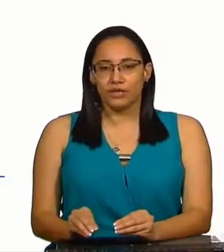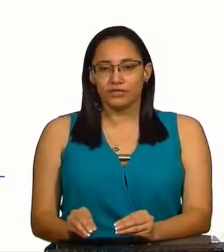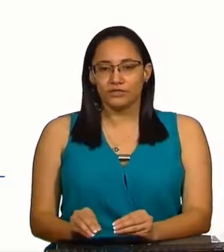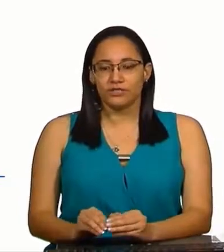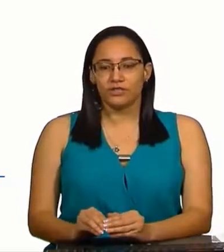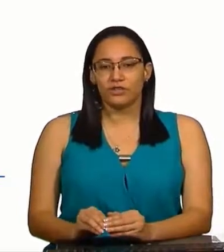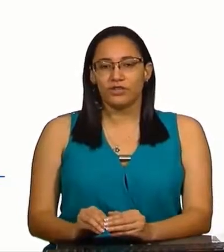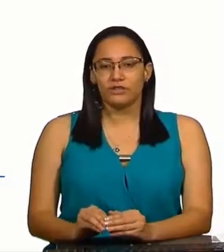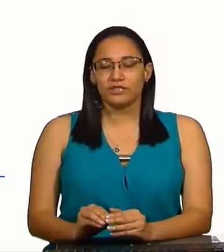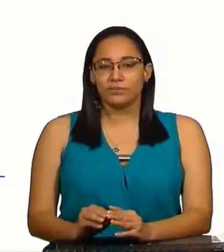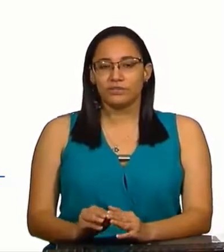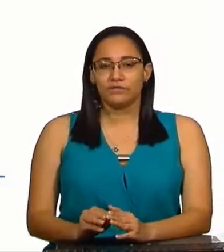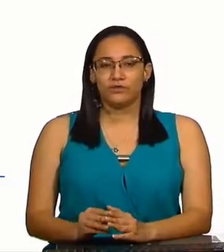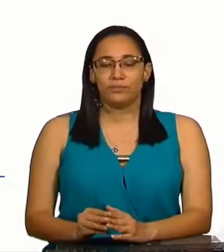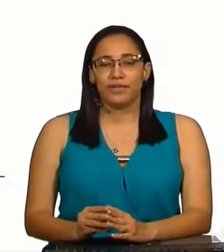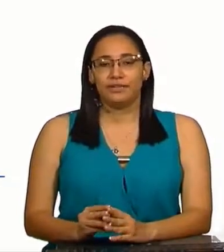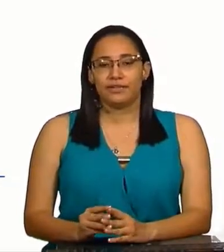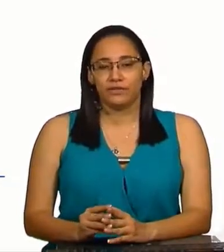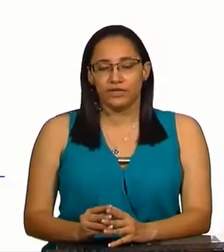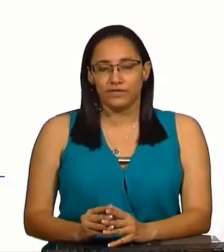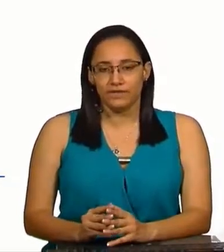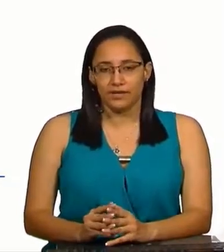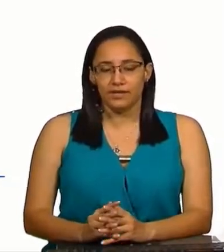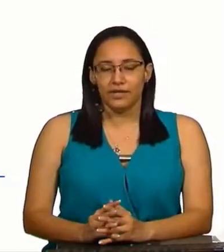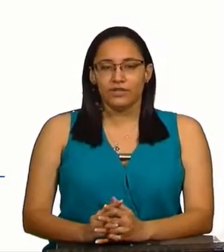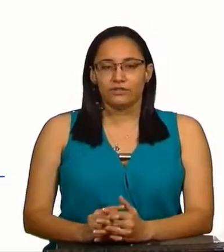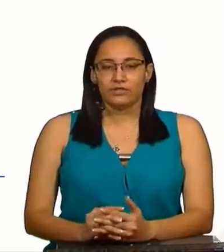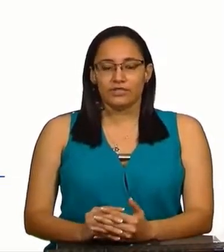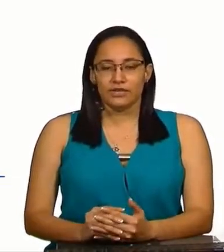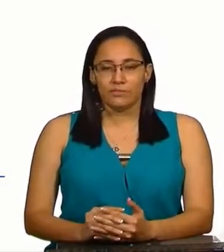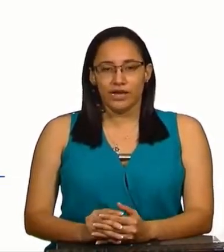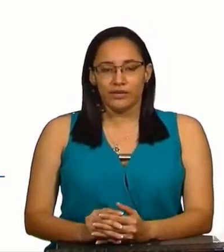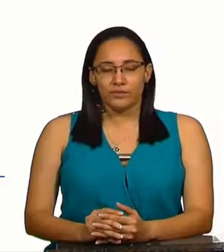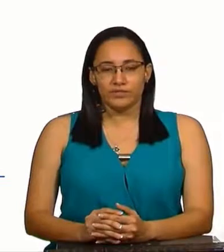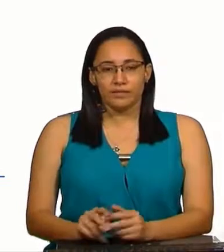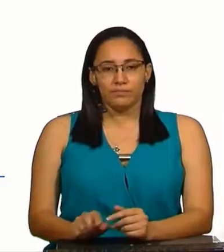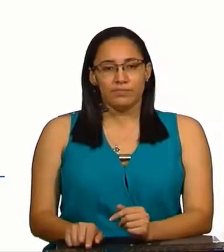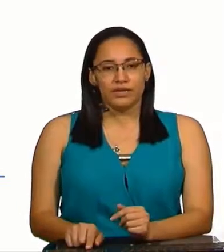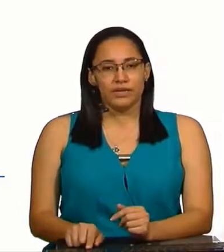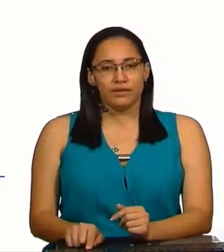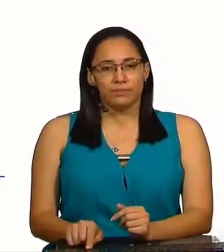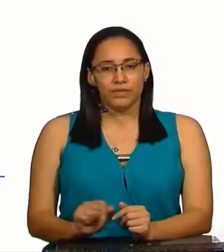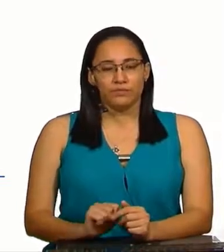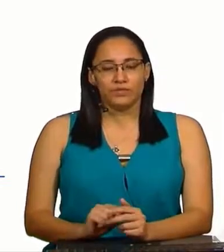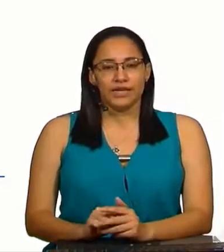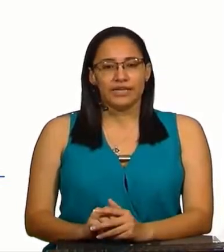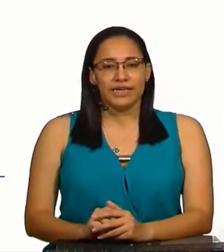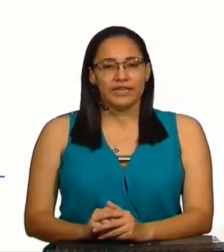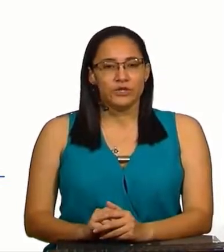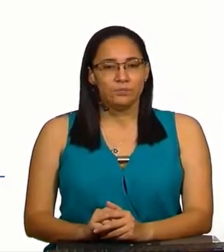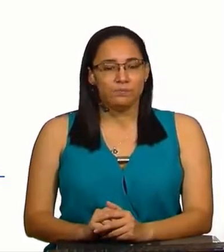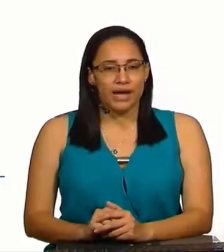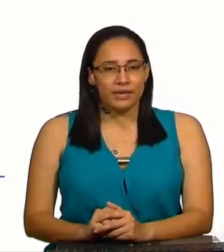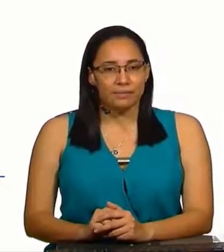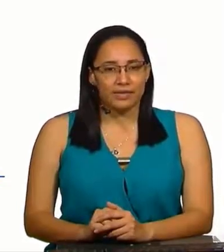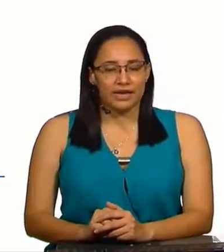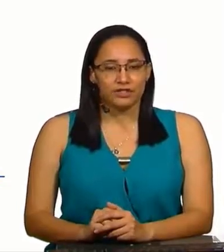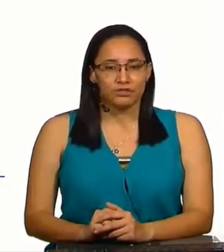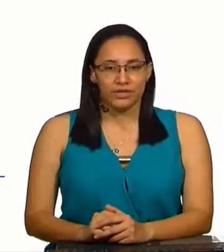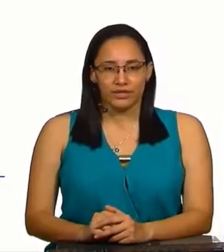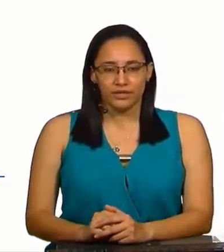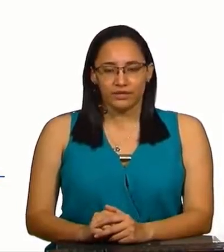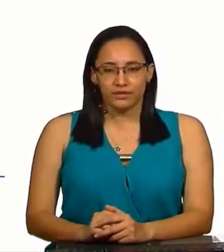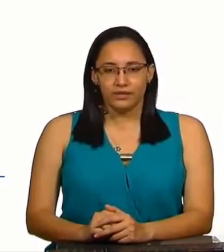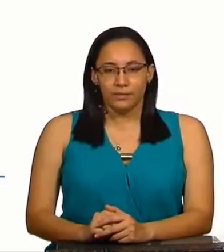son oraciones, sino que lo hacemos de forma interrogativa. Entonces tenemos ahí nuestra primera pregunta, can you buy me